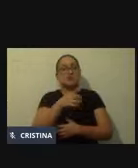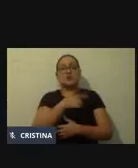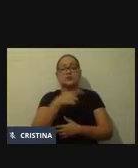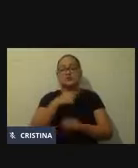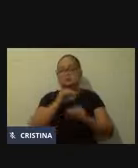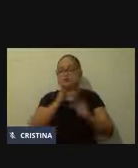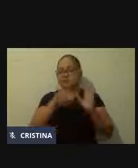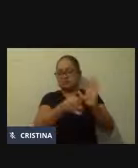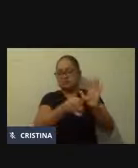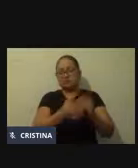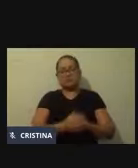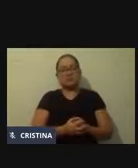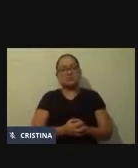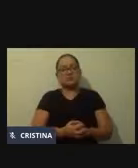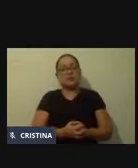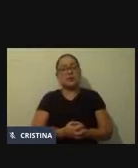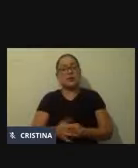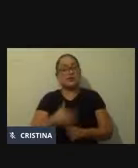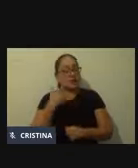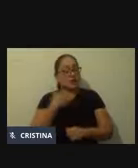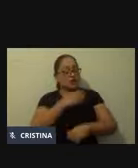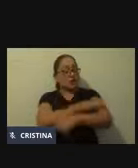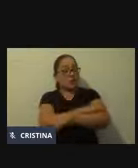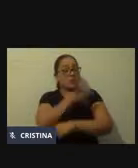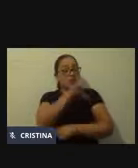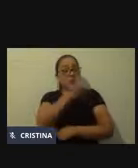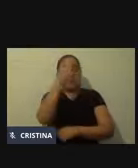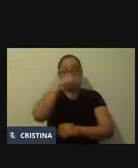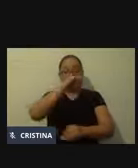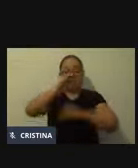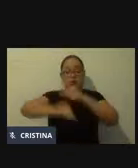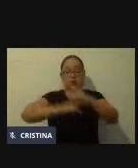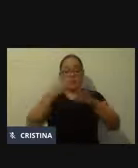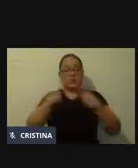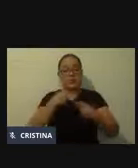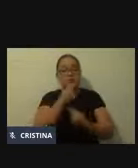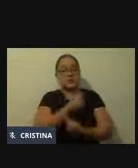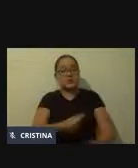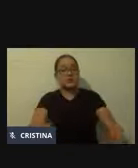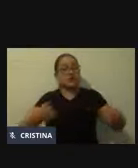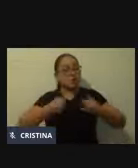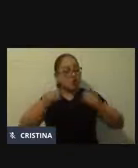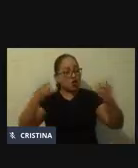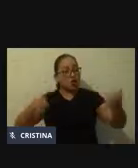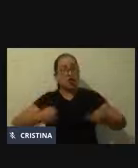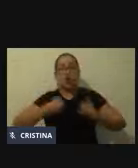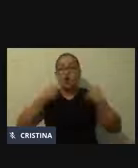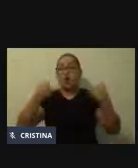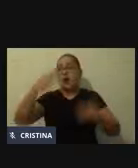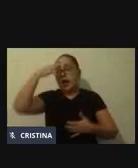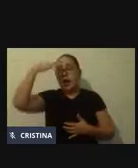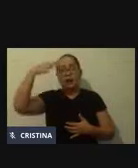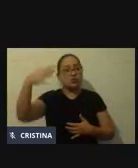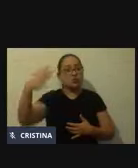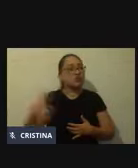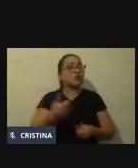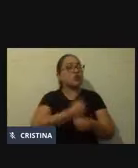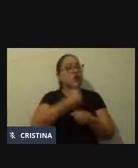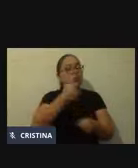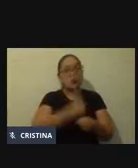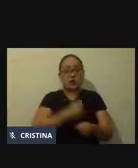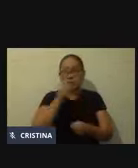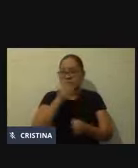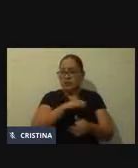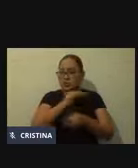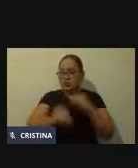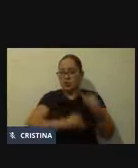que el empoderamiento a todos, o sea, niños, grandes, chicos, abuelitos y de todas las